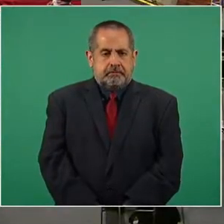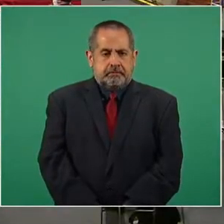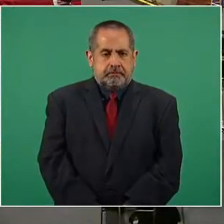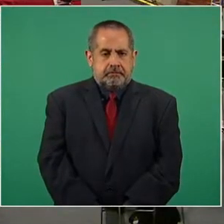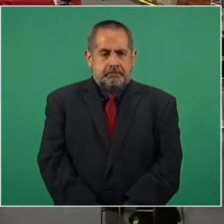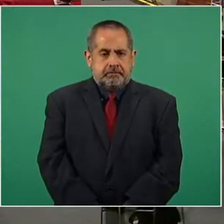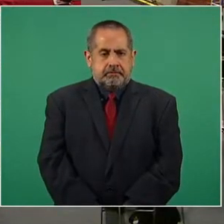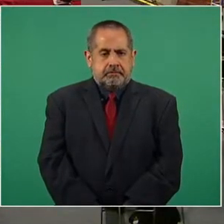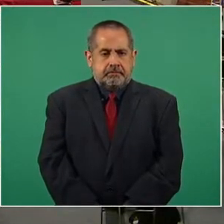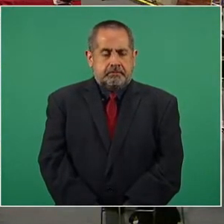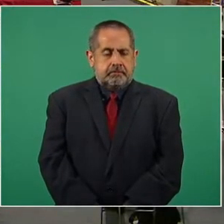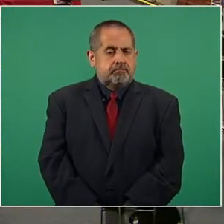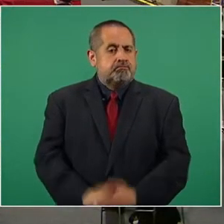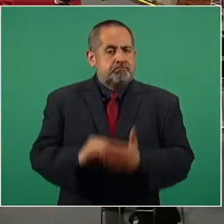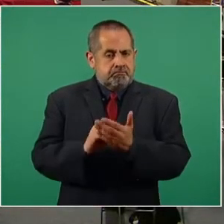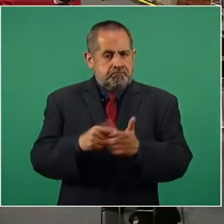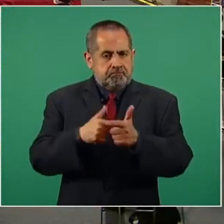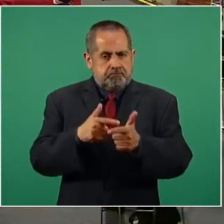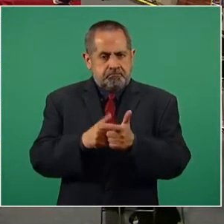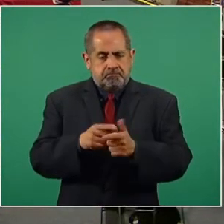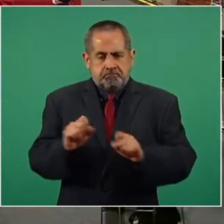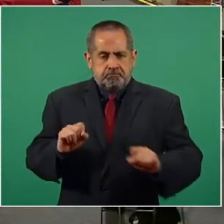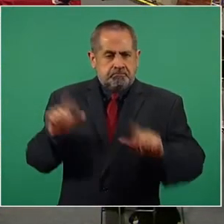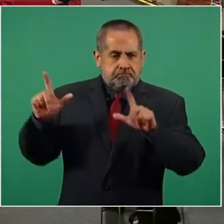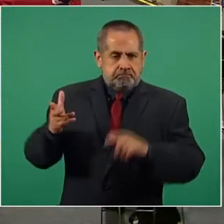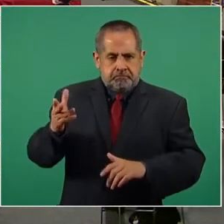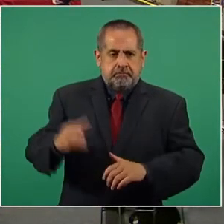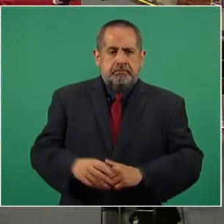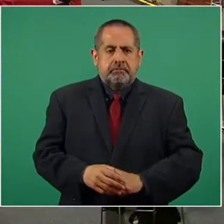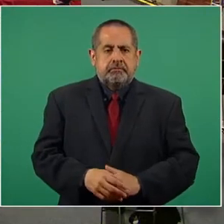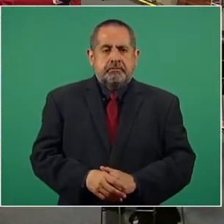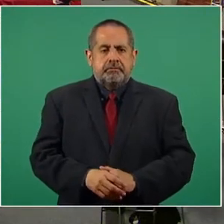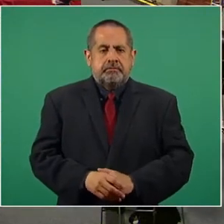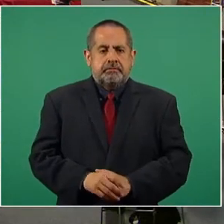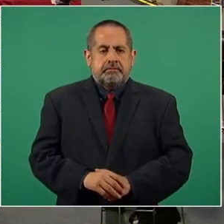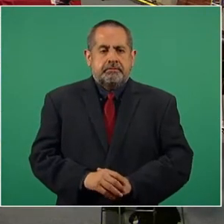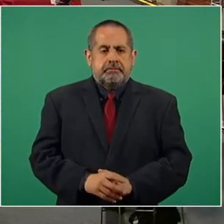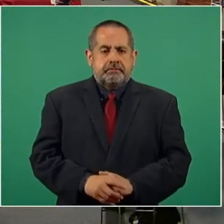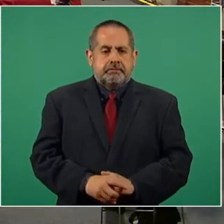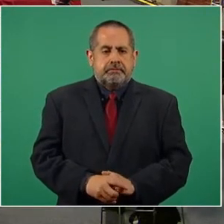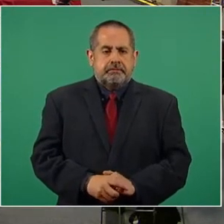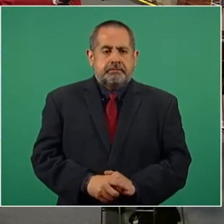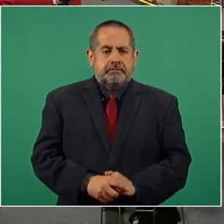Bueno, continuando con la presentación, por favor.